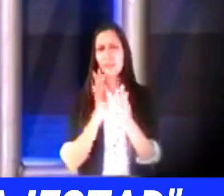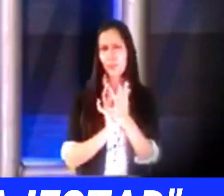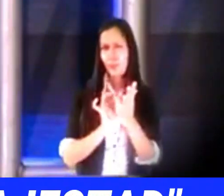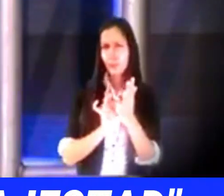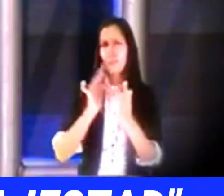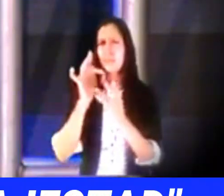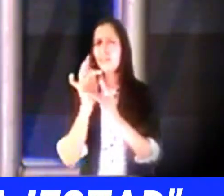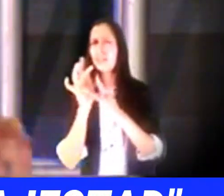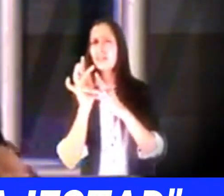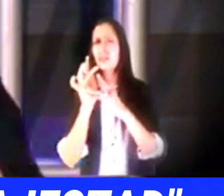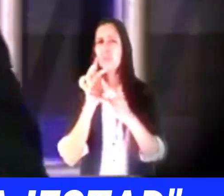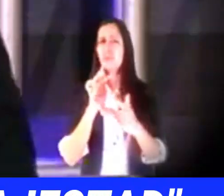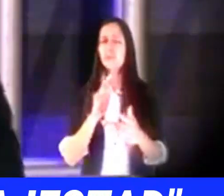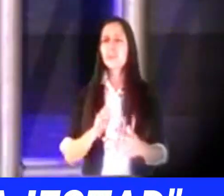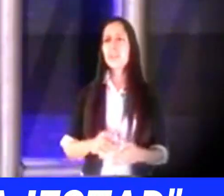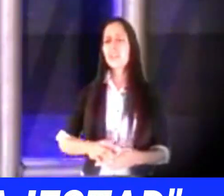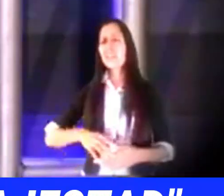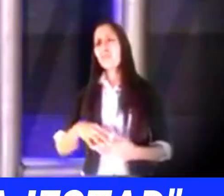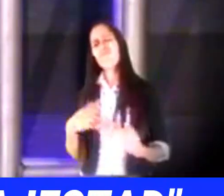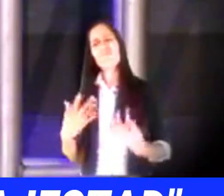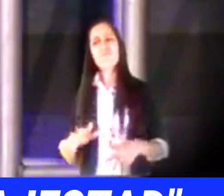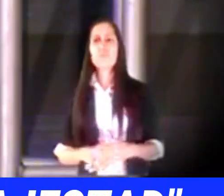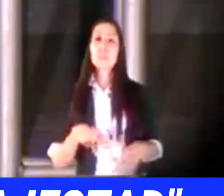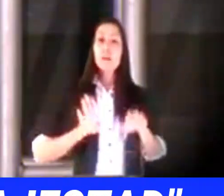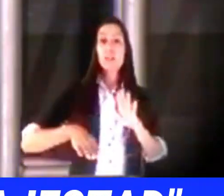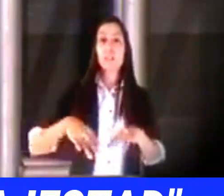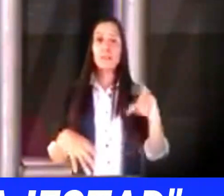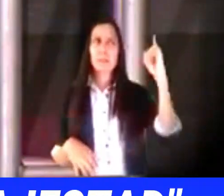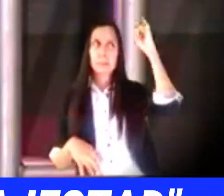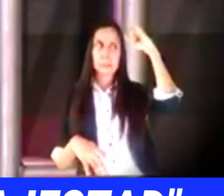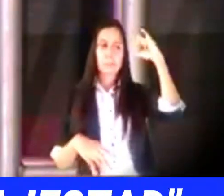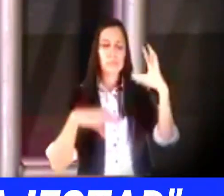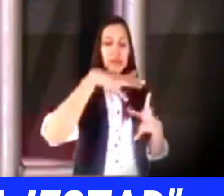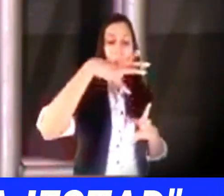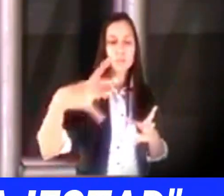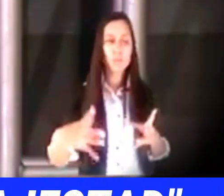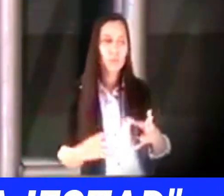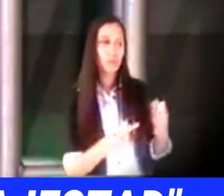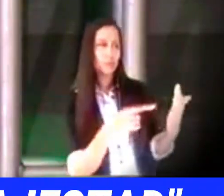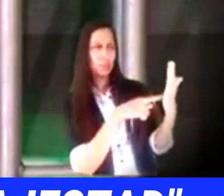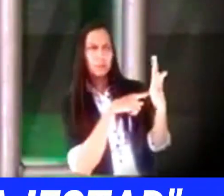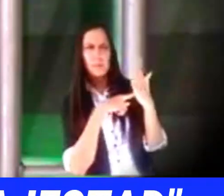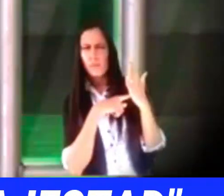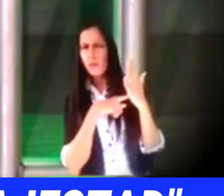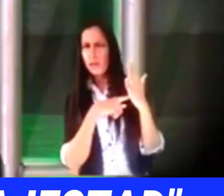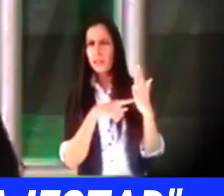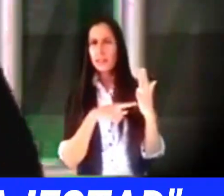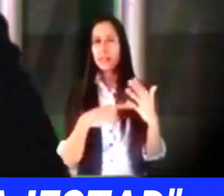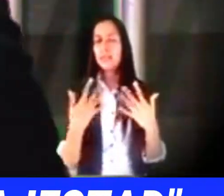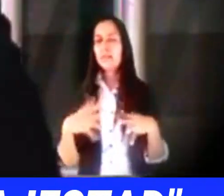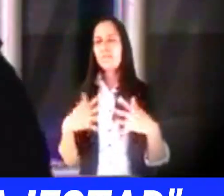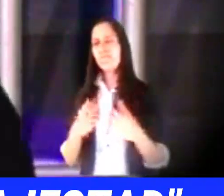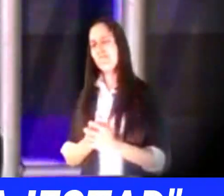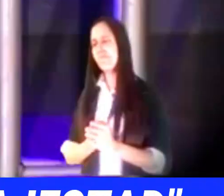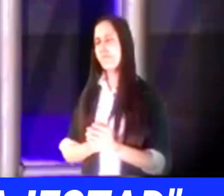Quizás hay propuestas indecentes, propuestas que el enemigo te ha ido formulando